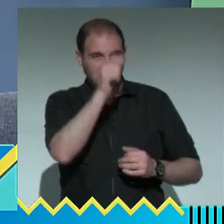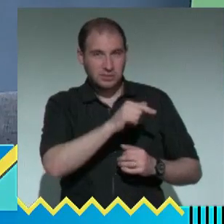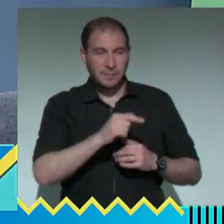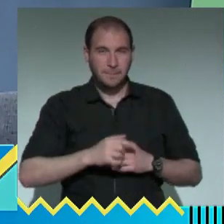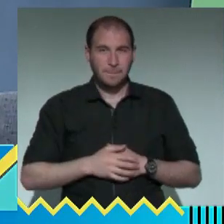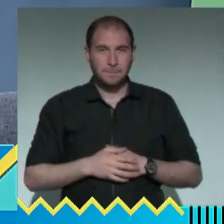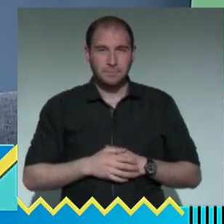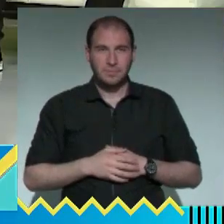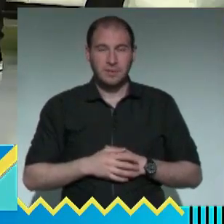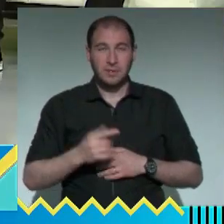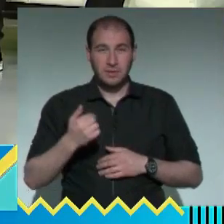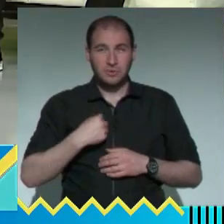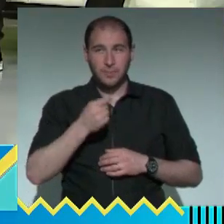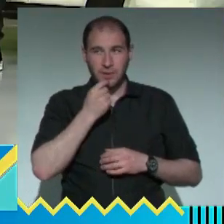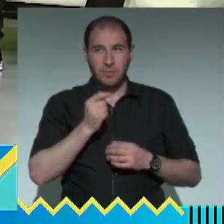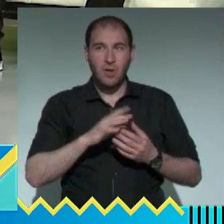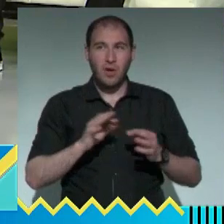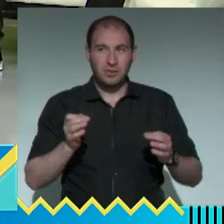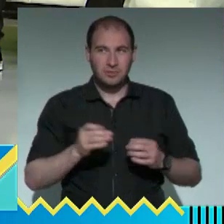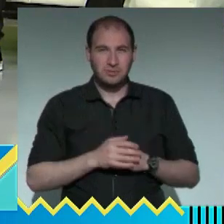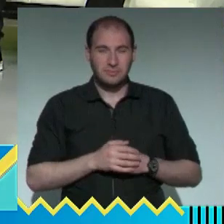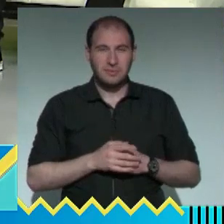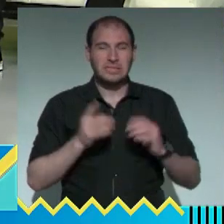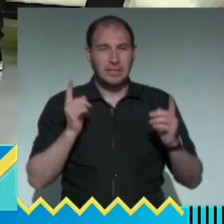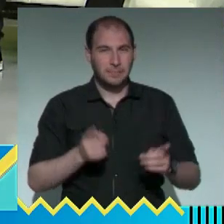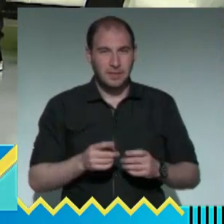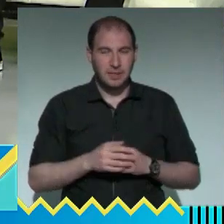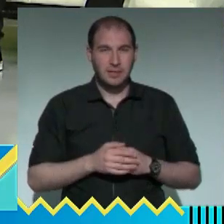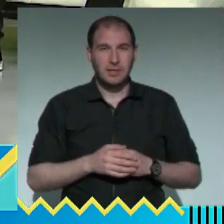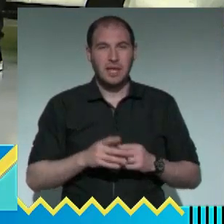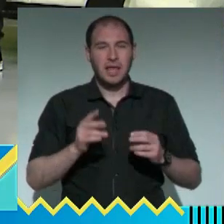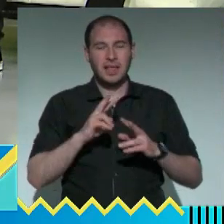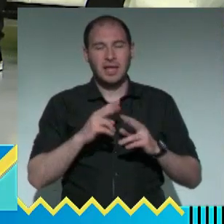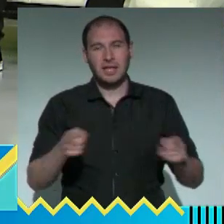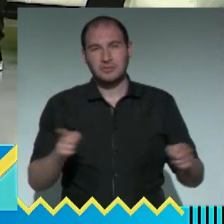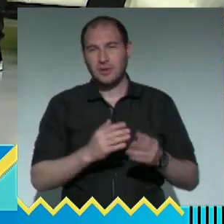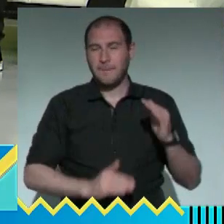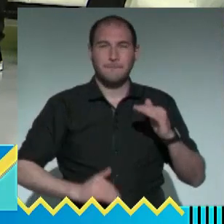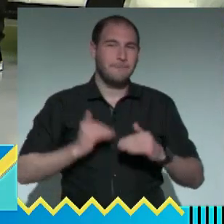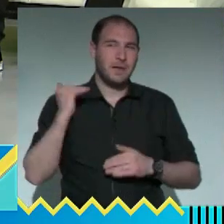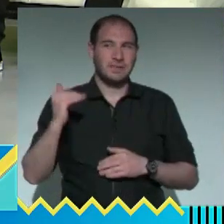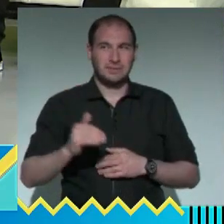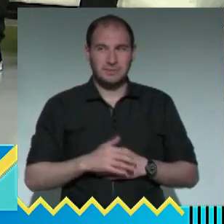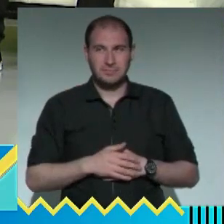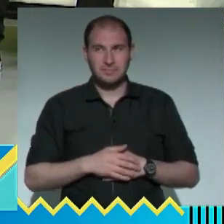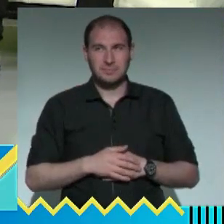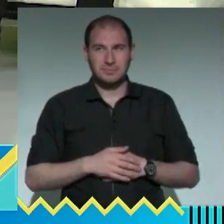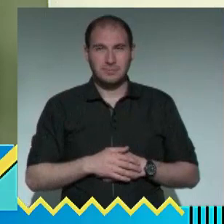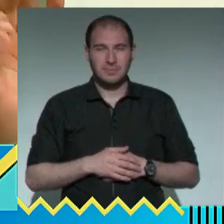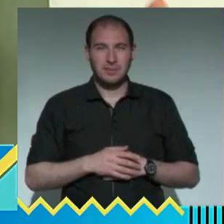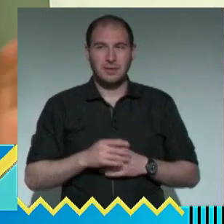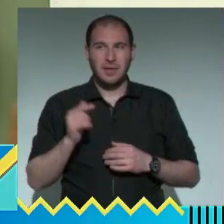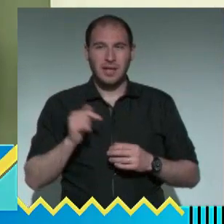Poe. Yo, si me lo permito, Corazón Delator creo que es como también uno de los temas de eso que vos decís. Es una obra.